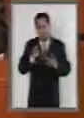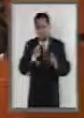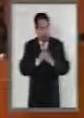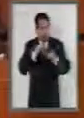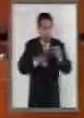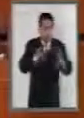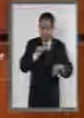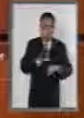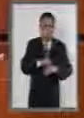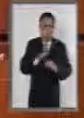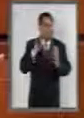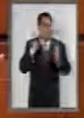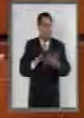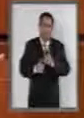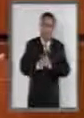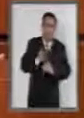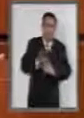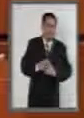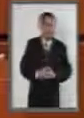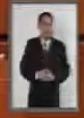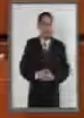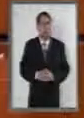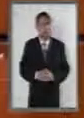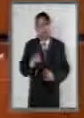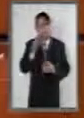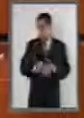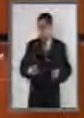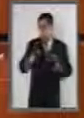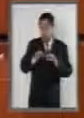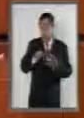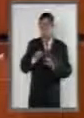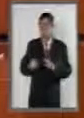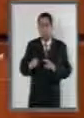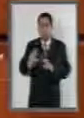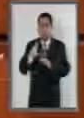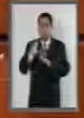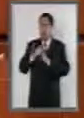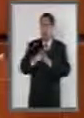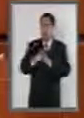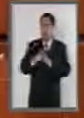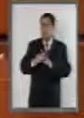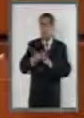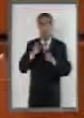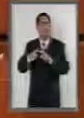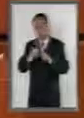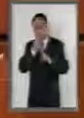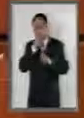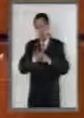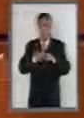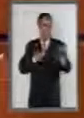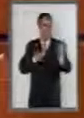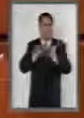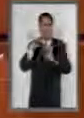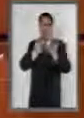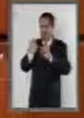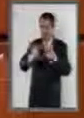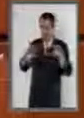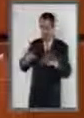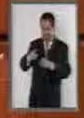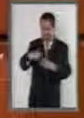competitiva. Es importante destacar la creación de la Comisión Intersecretarial, que será la encargada de